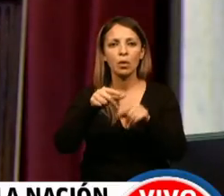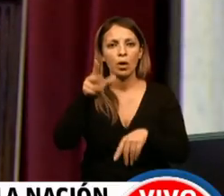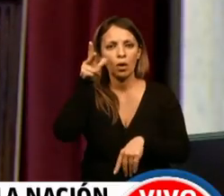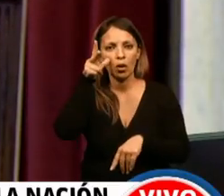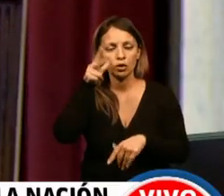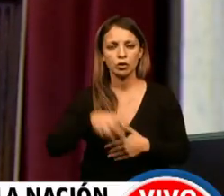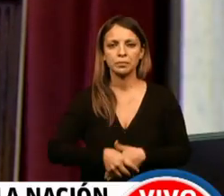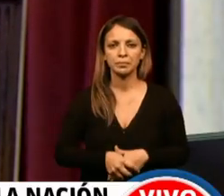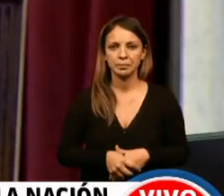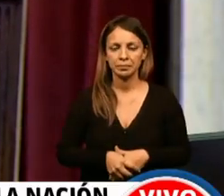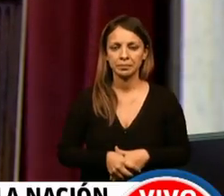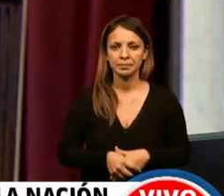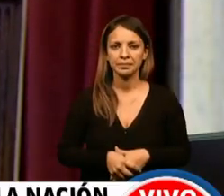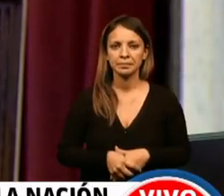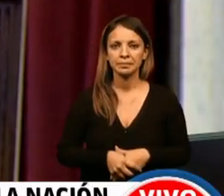8o